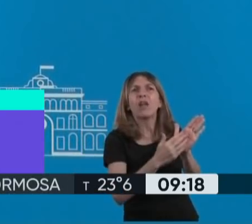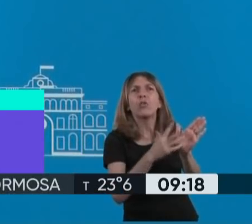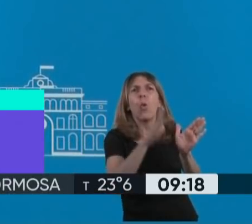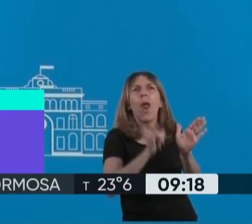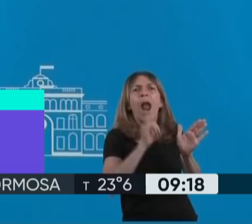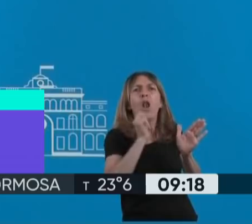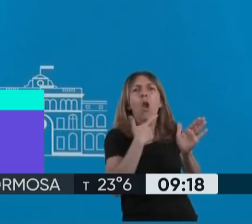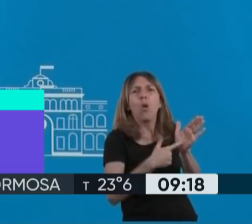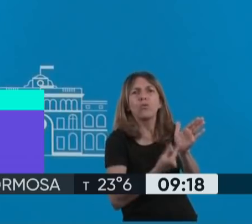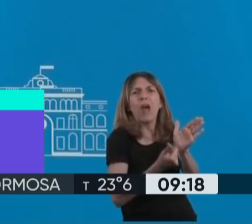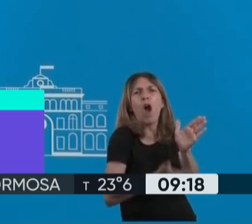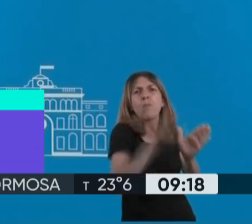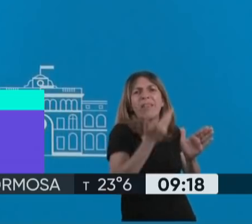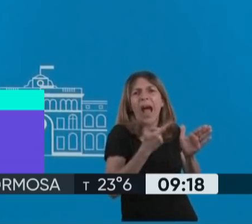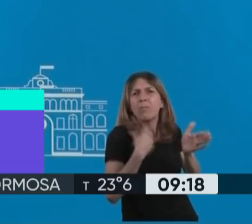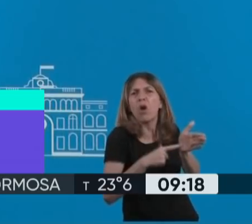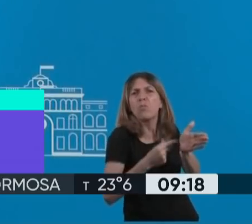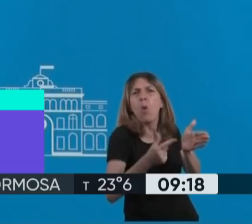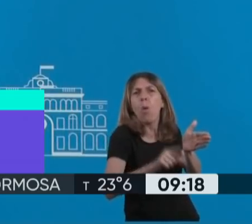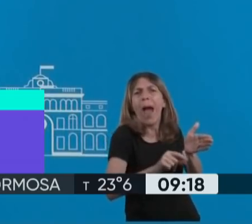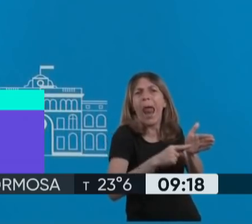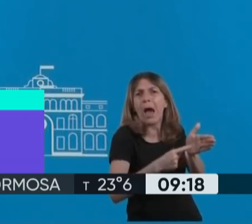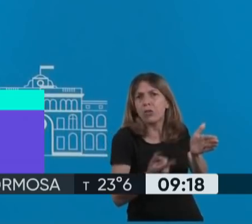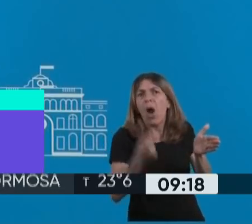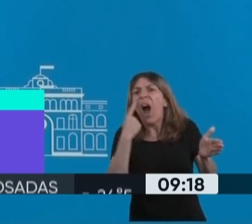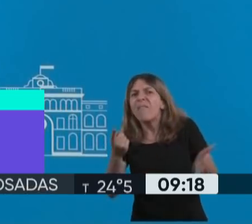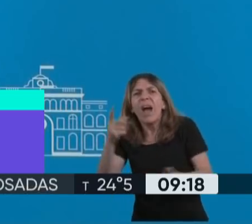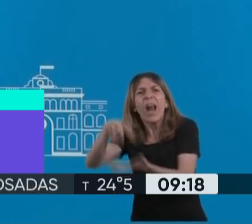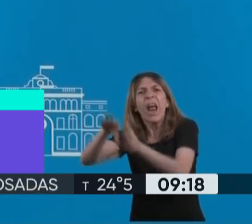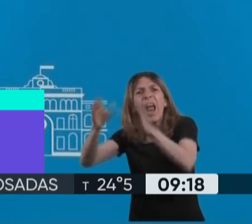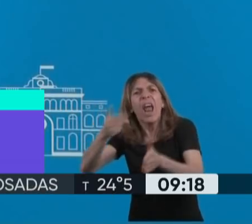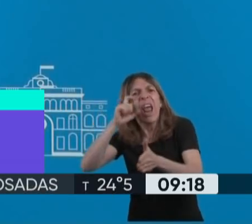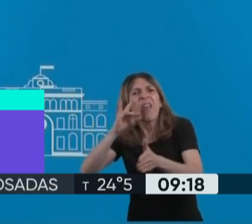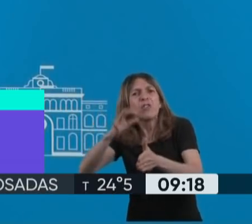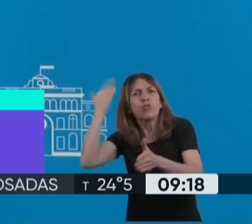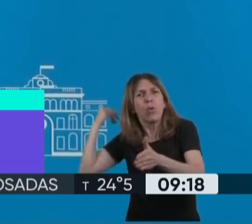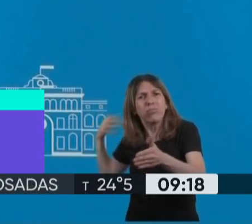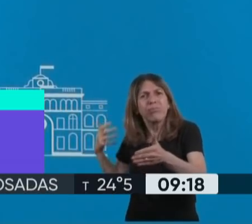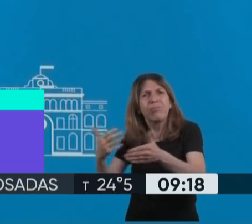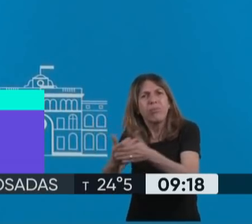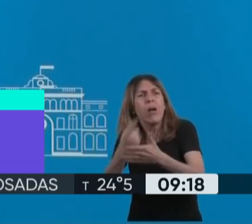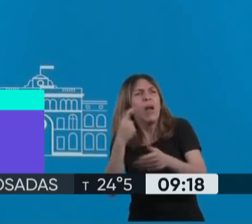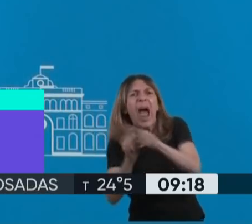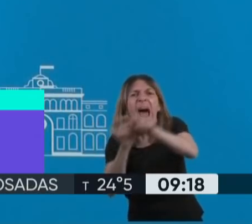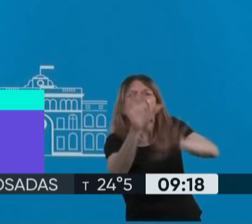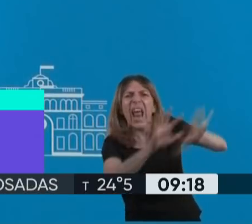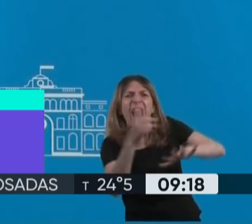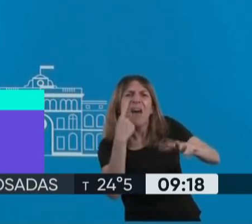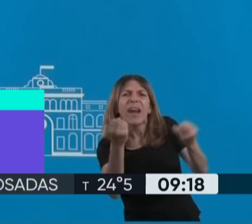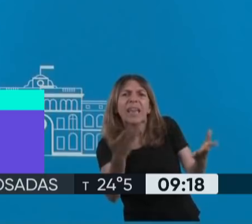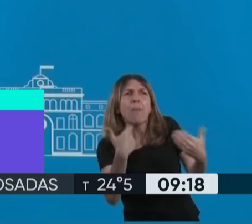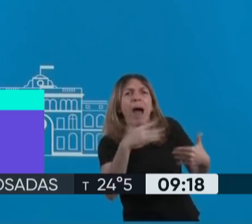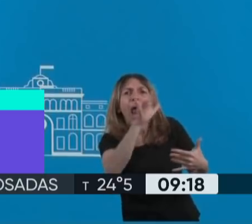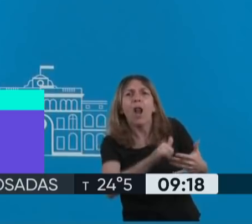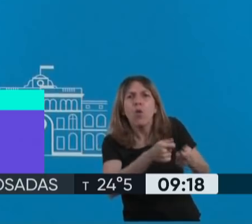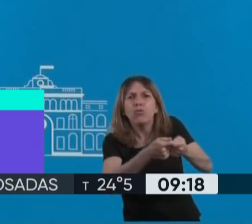podía invertir porque las tarifas eran bajas. Queremos saber qué invirtió Edesur y qué hizo Edesur para que funcionara mejor la distribución de la electricidad